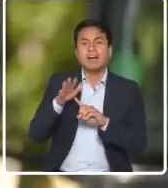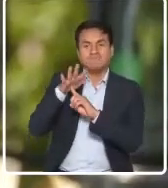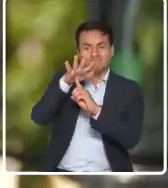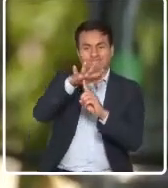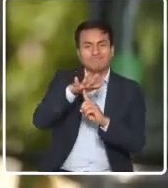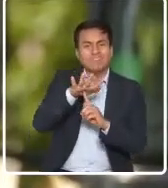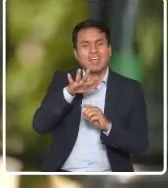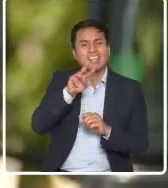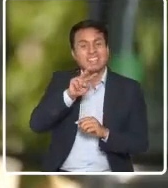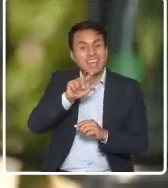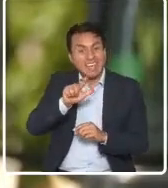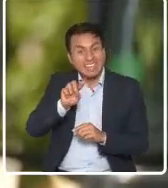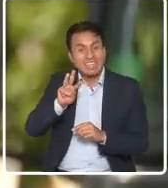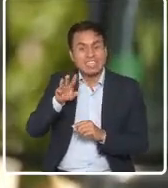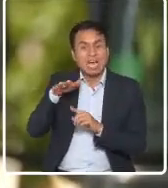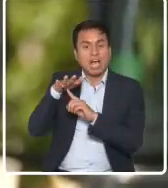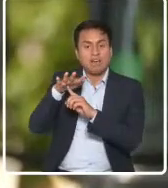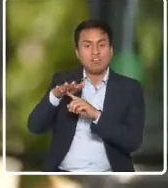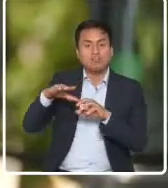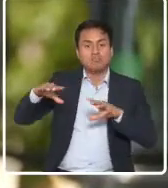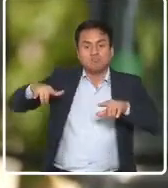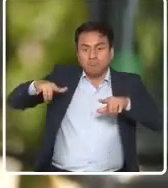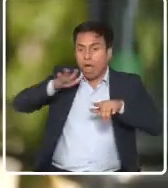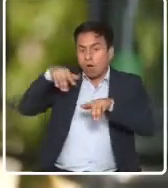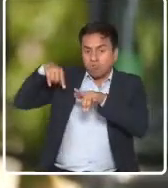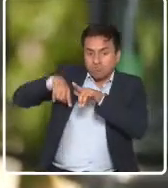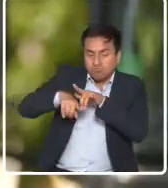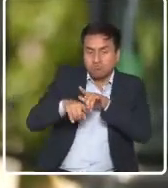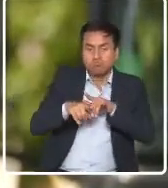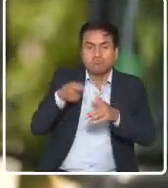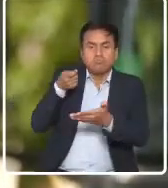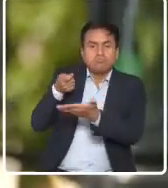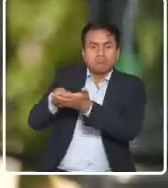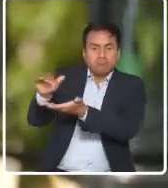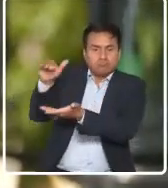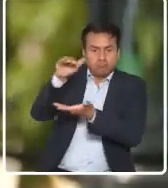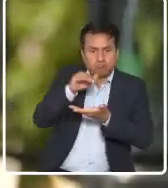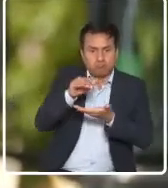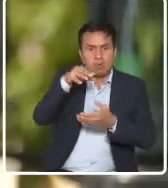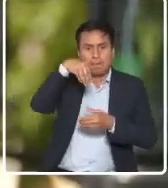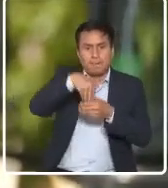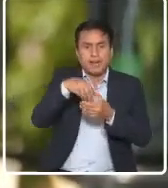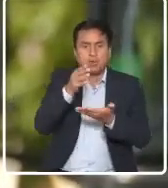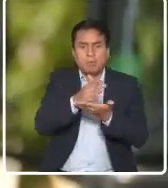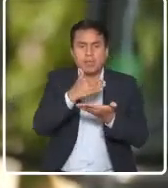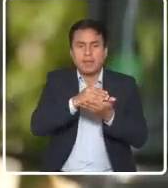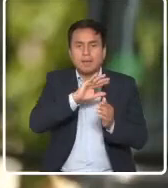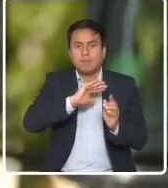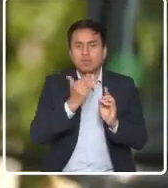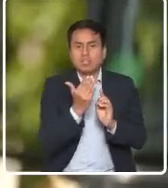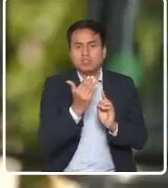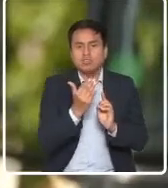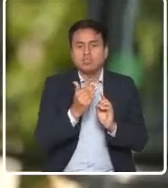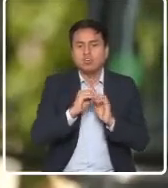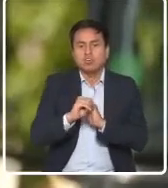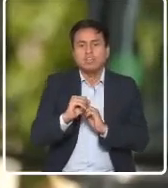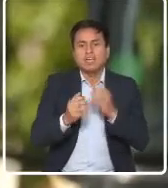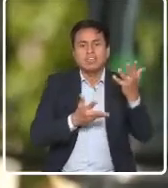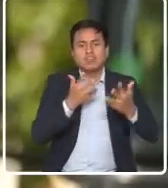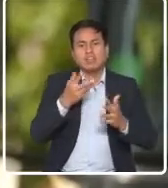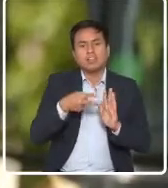aéreos, donde destacan dos aviones tanqueros de gran capacidad que se adquirieron como parte del Plan de Protección contra Incendios